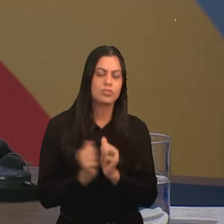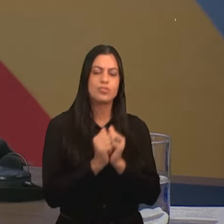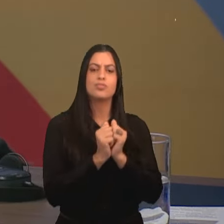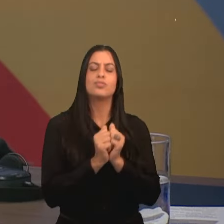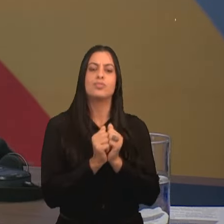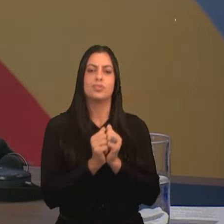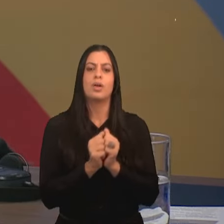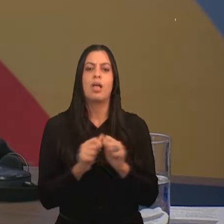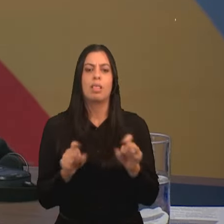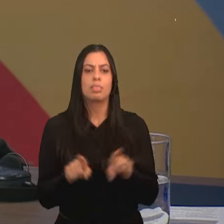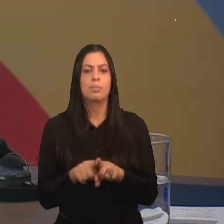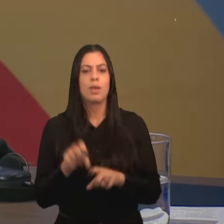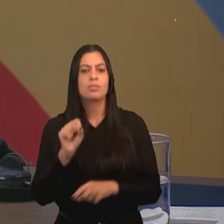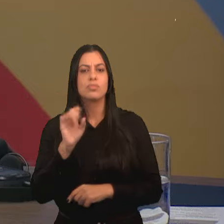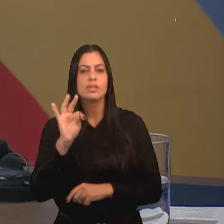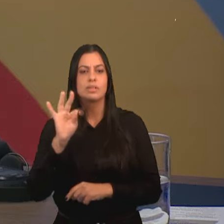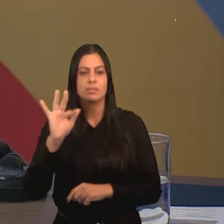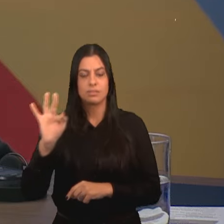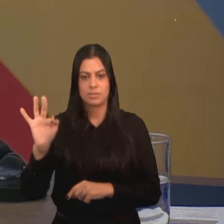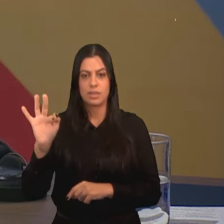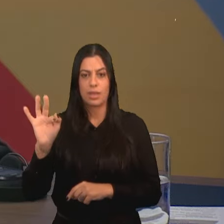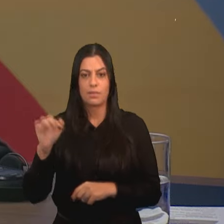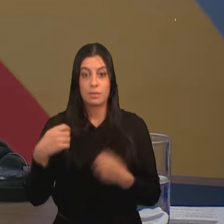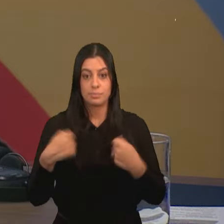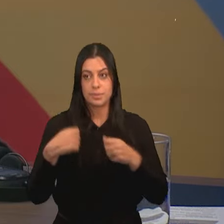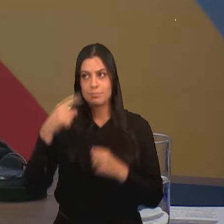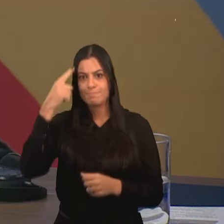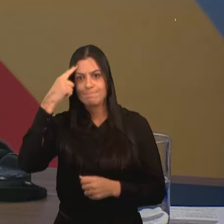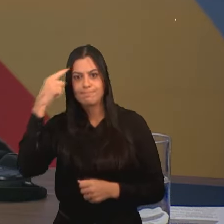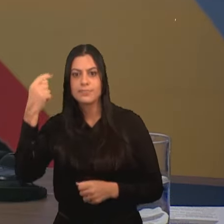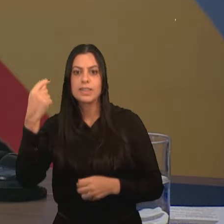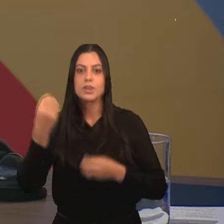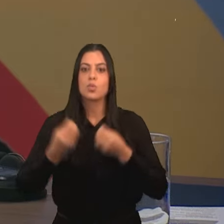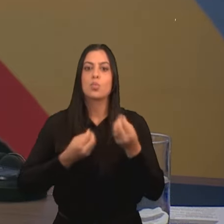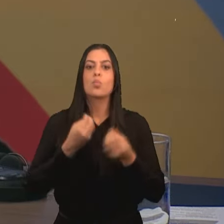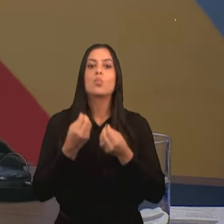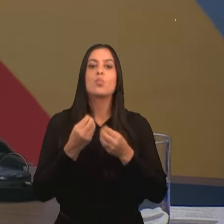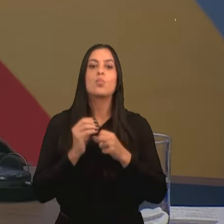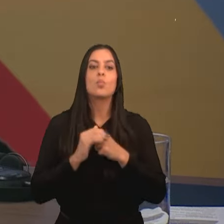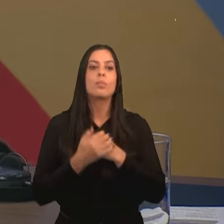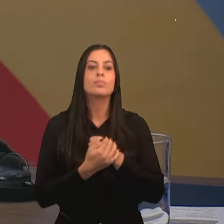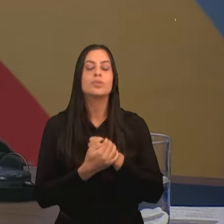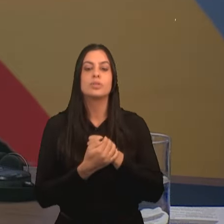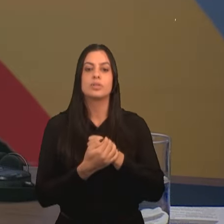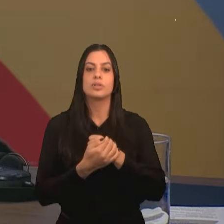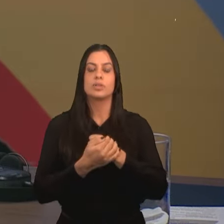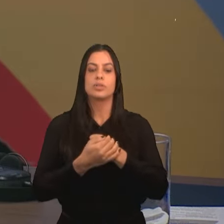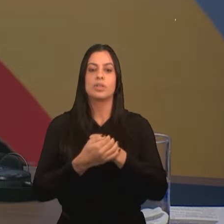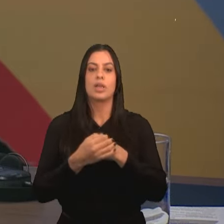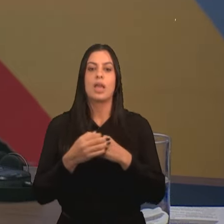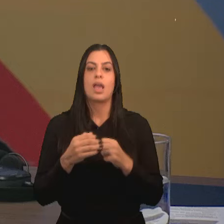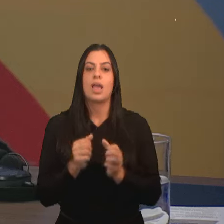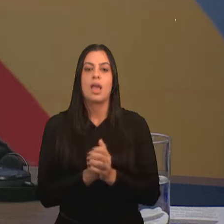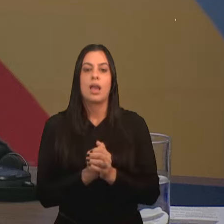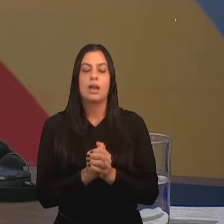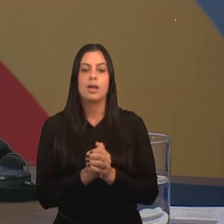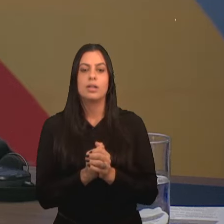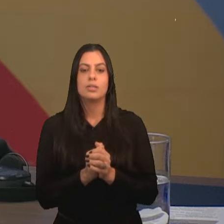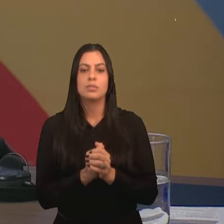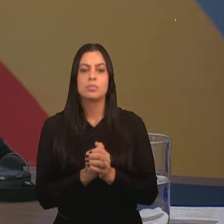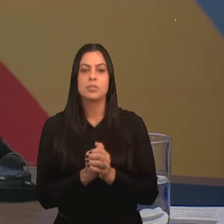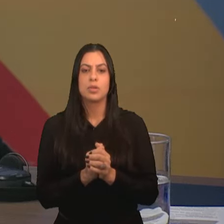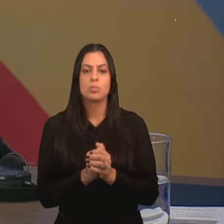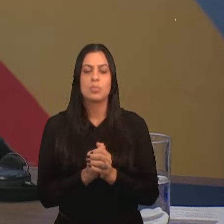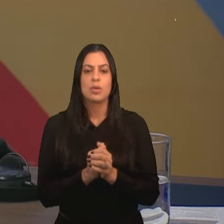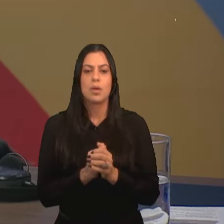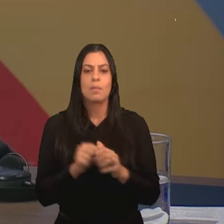tantas decisiones del Supremo, necesitamos pensar cómo que debemos proteger esa libertad de expresión. ¿Cuál es